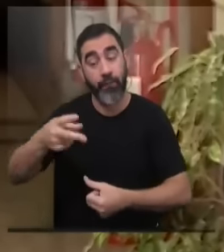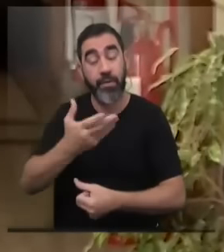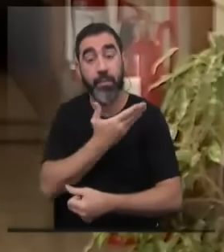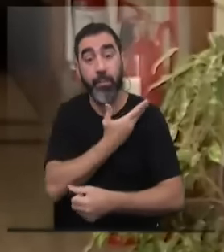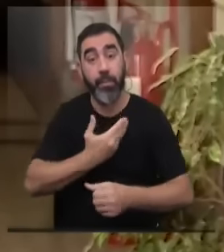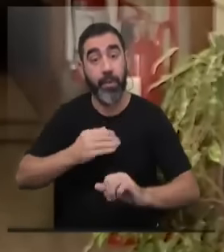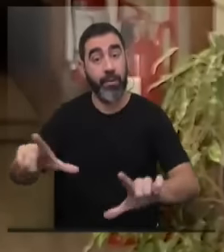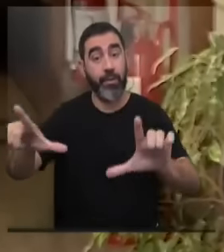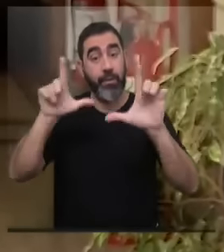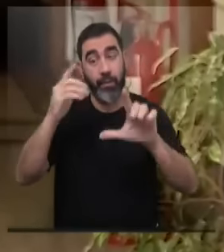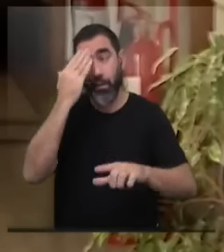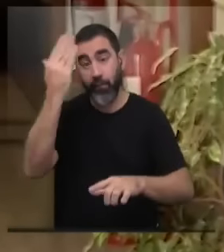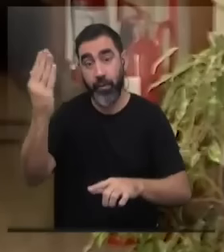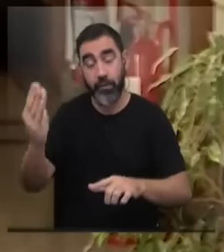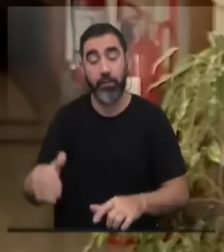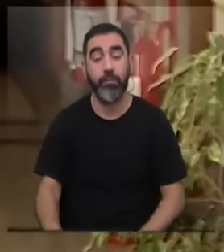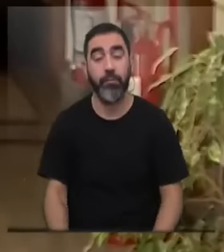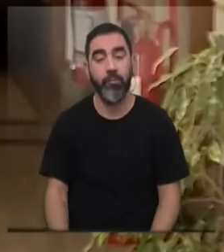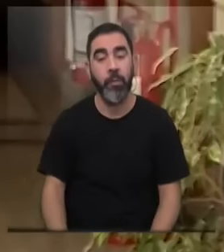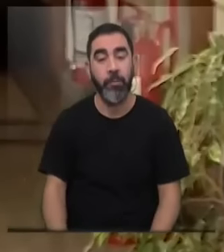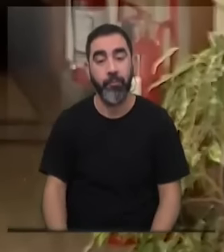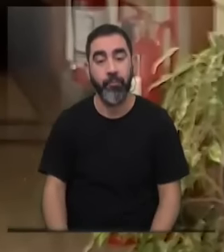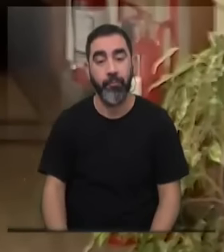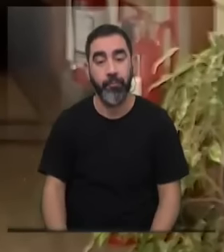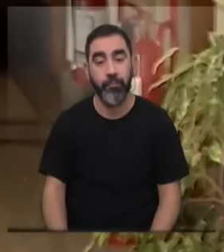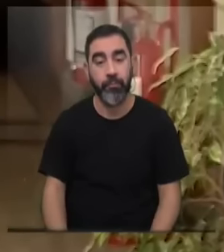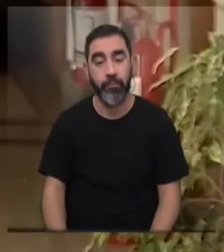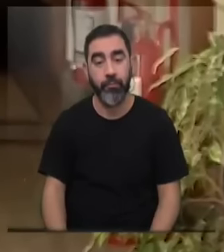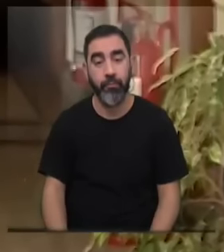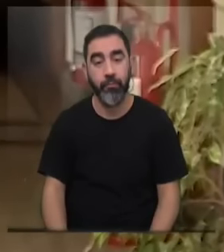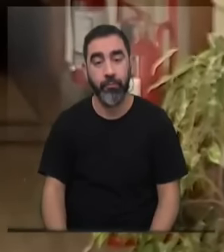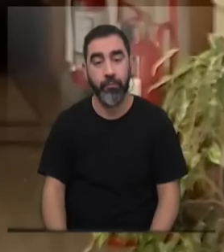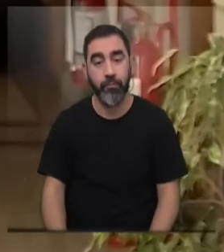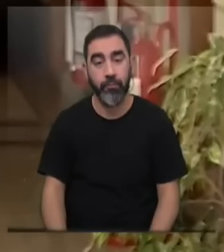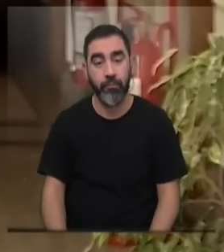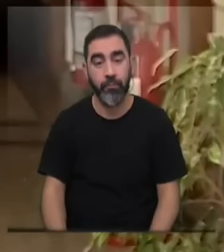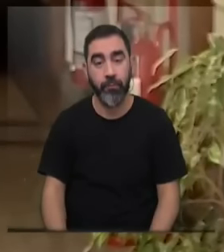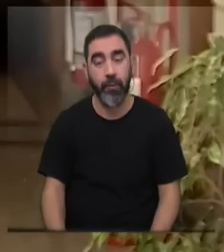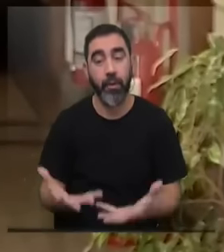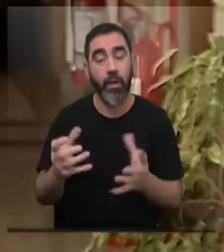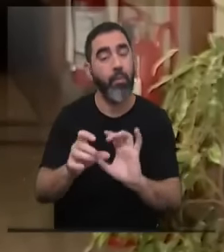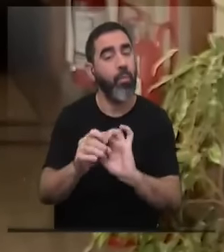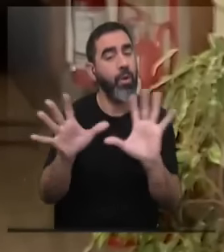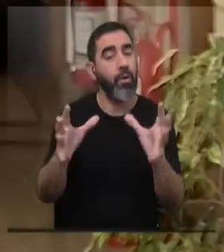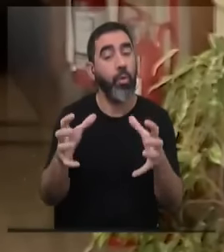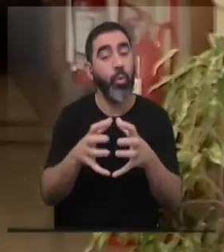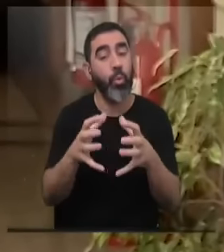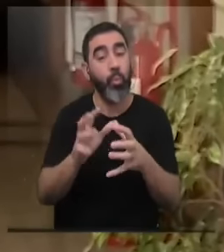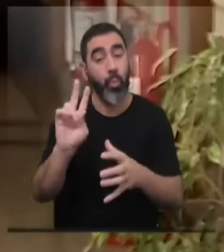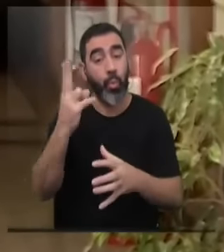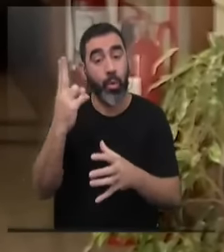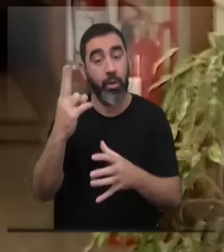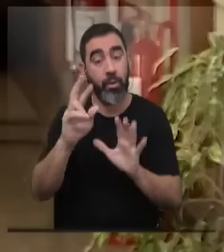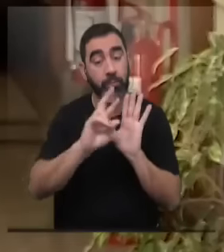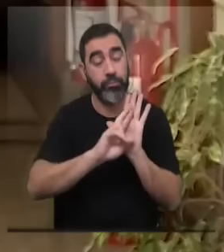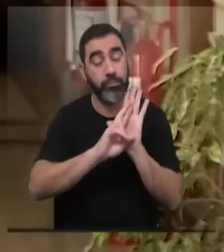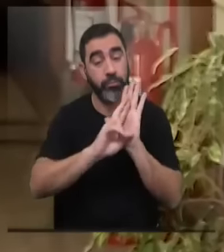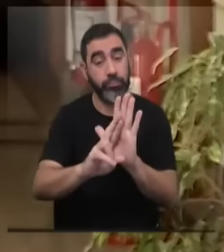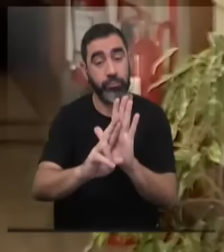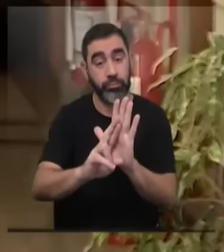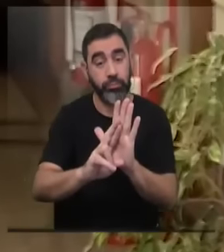Vice del frente amplio entonces queremos que que que esto quede claro porque hay sectores del Uruguay que son los que representan y